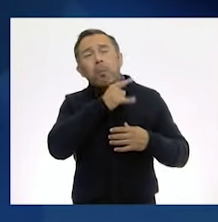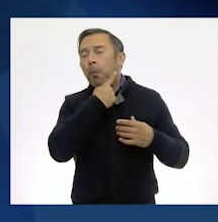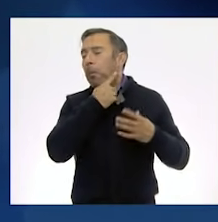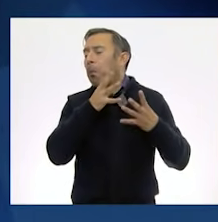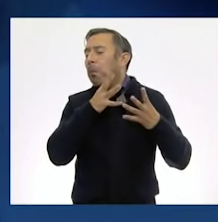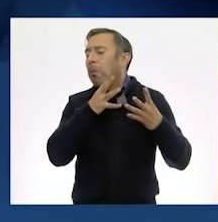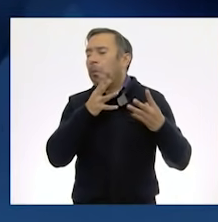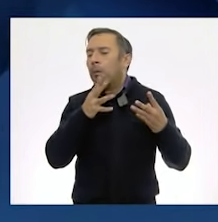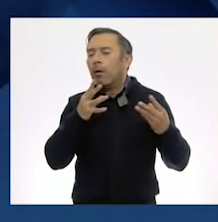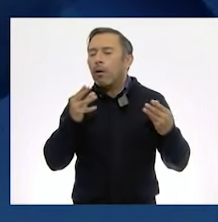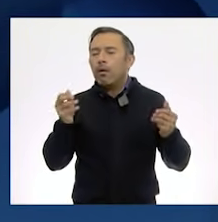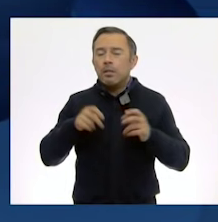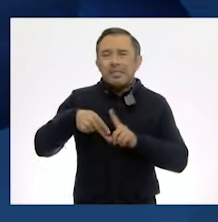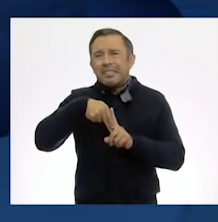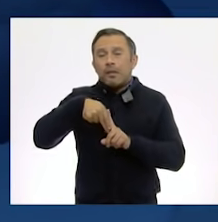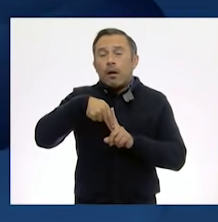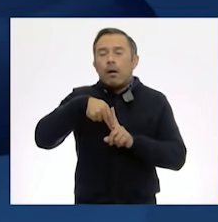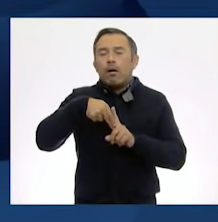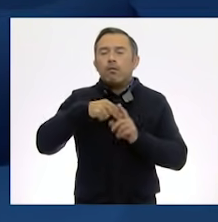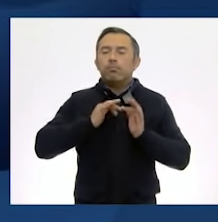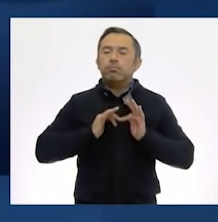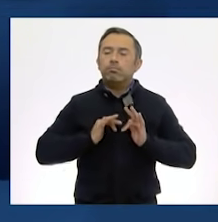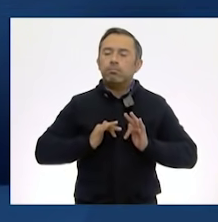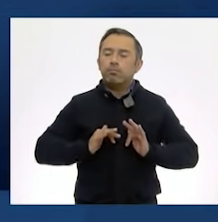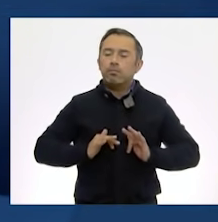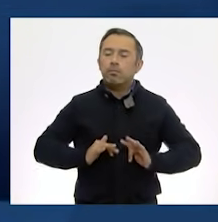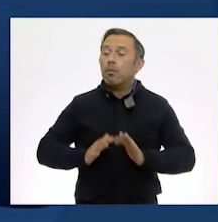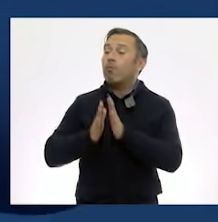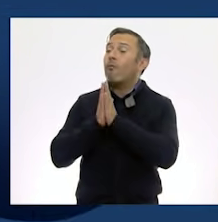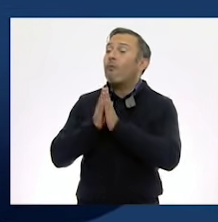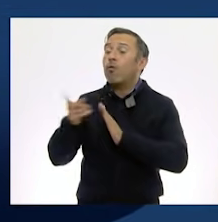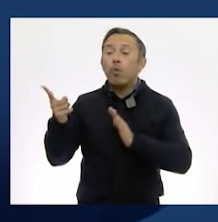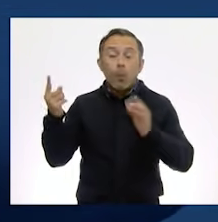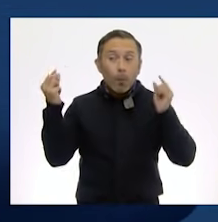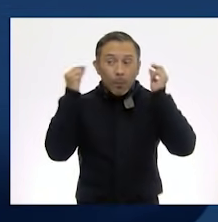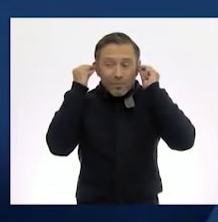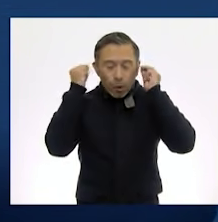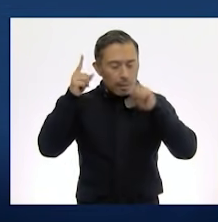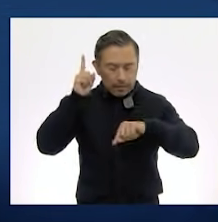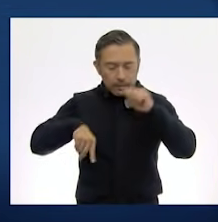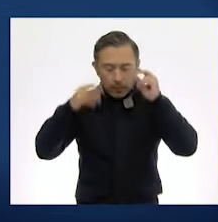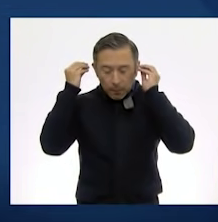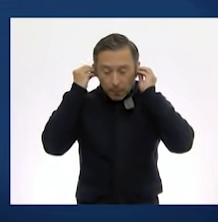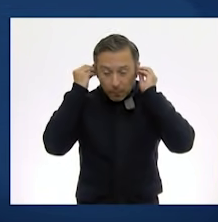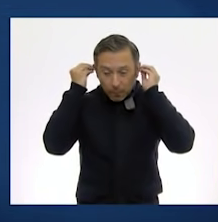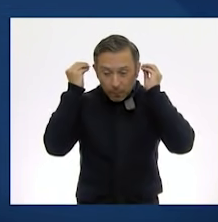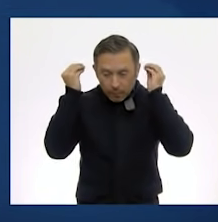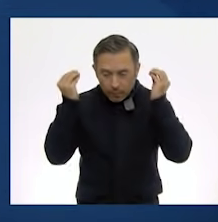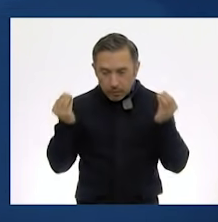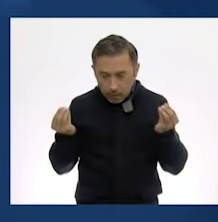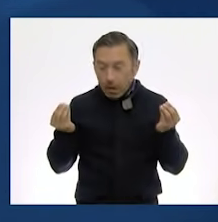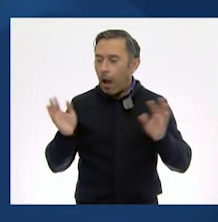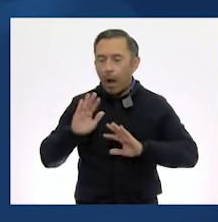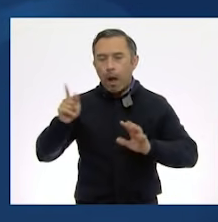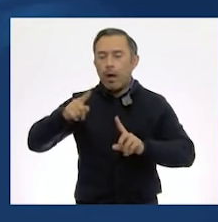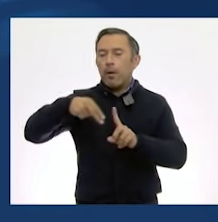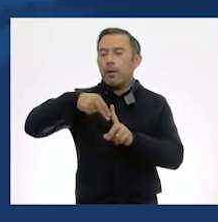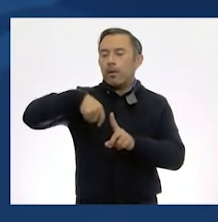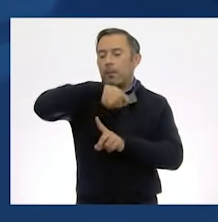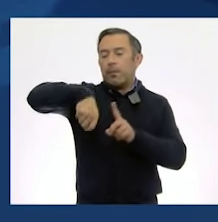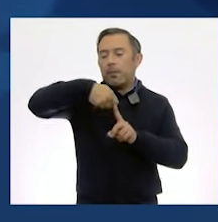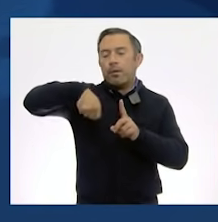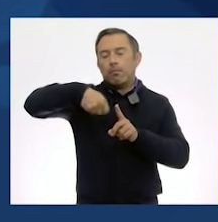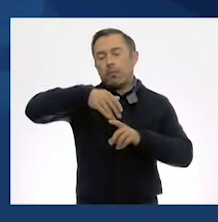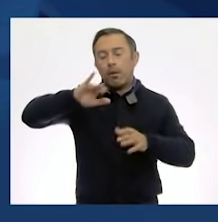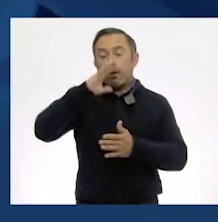los tripulantes de que se quitaran la cera de los oídos. Lo hicieron ellos y lo desataron. El peligro